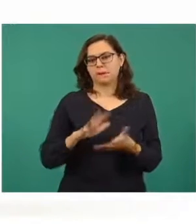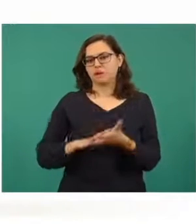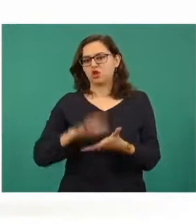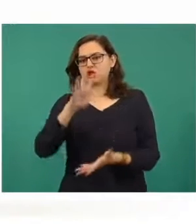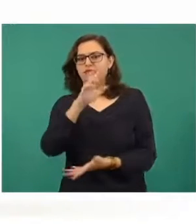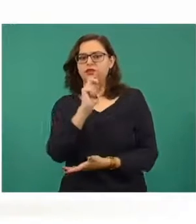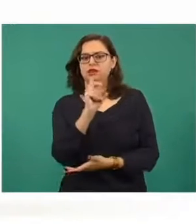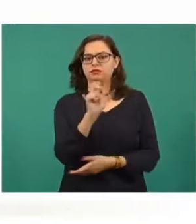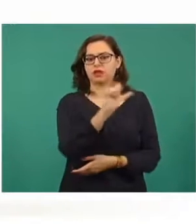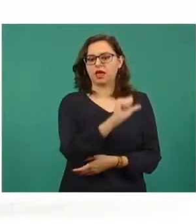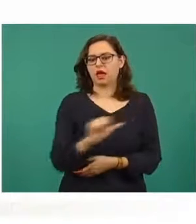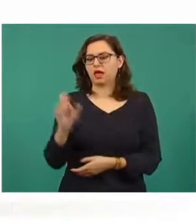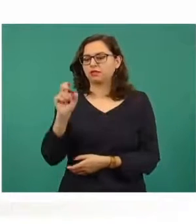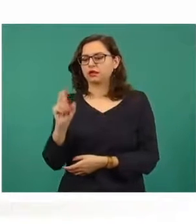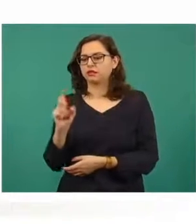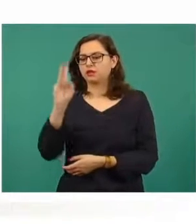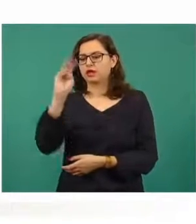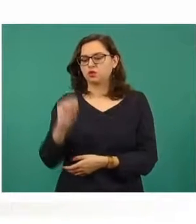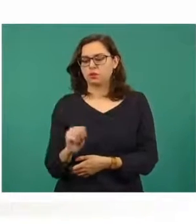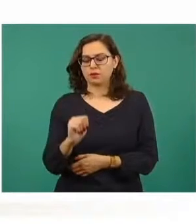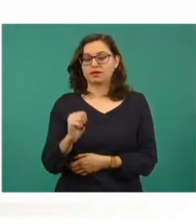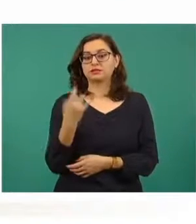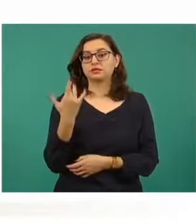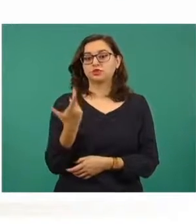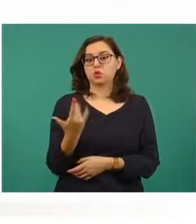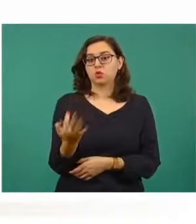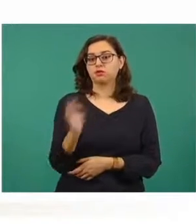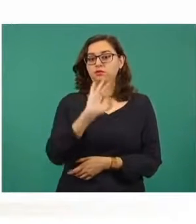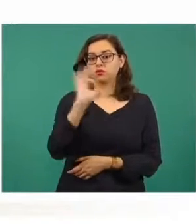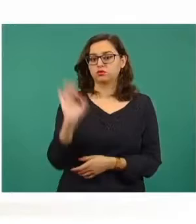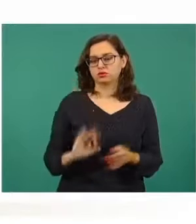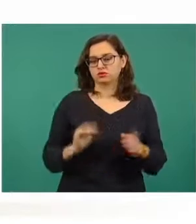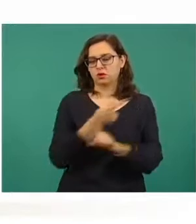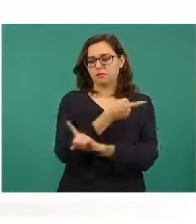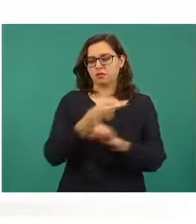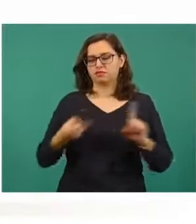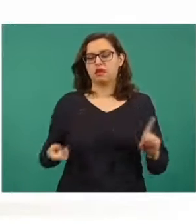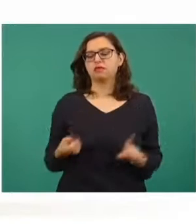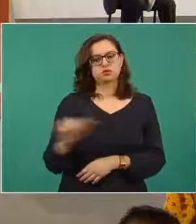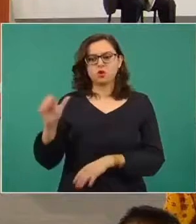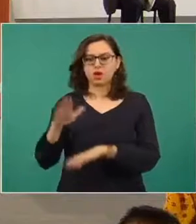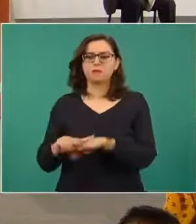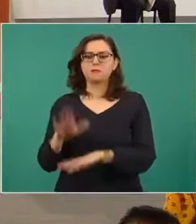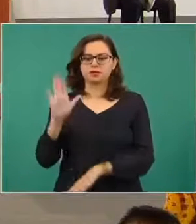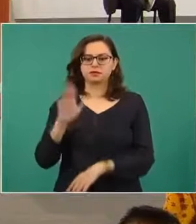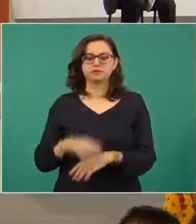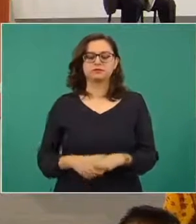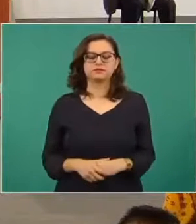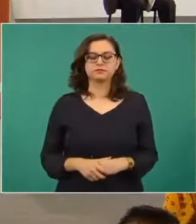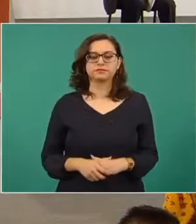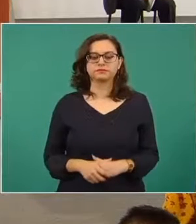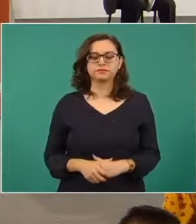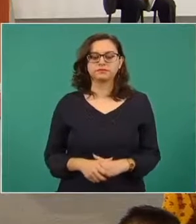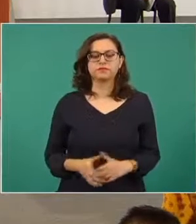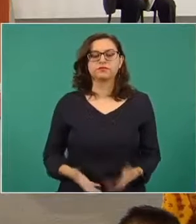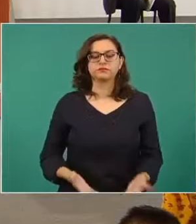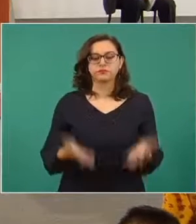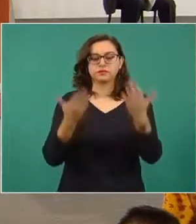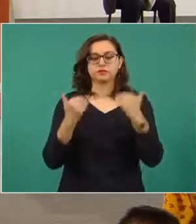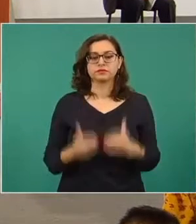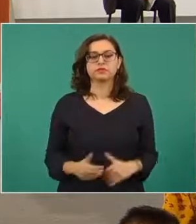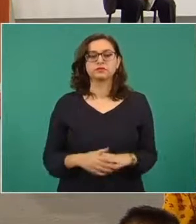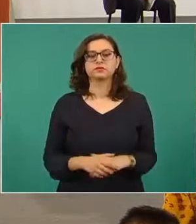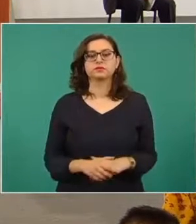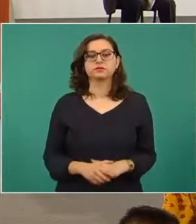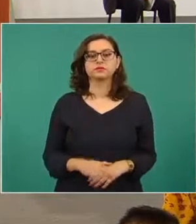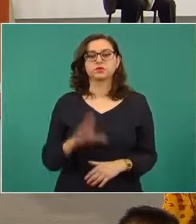y la mitad en 18 a 29 años. La siguiente nos muestra que llevamos